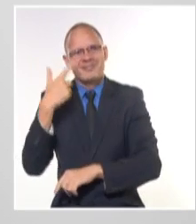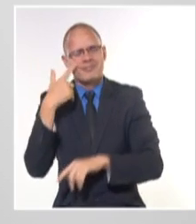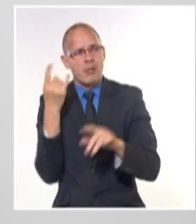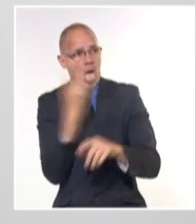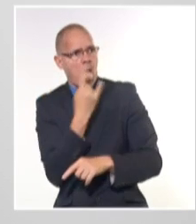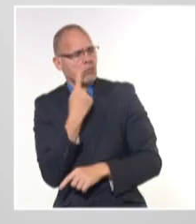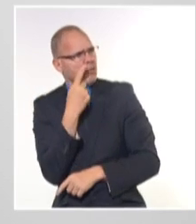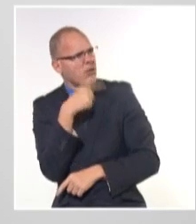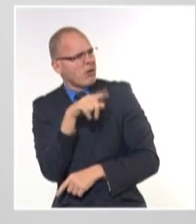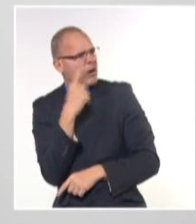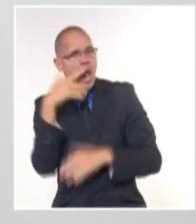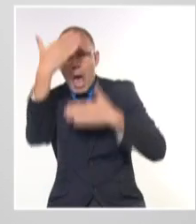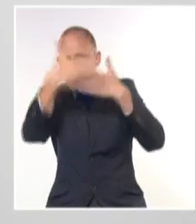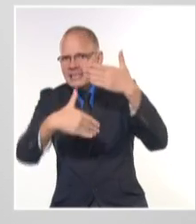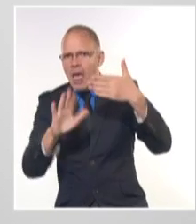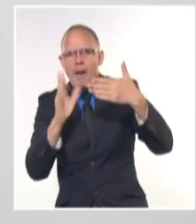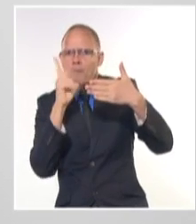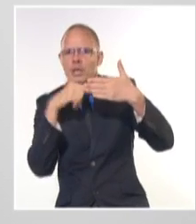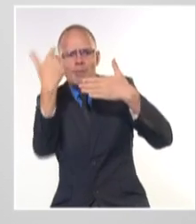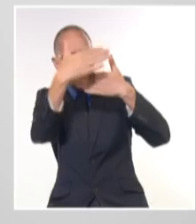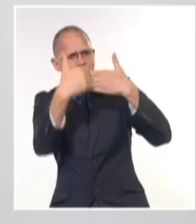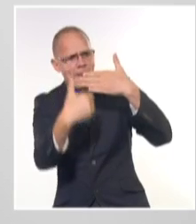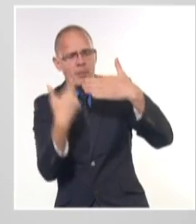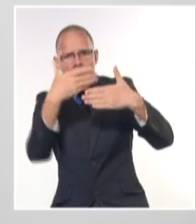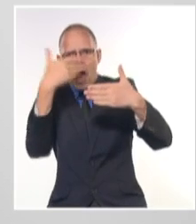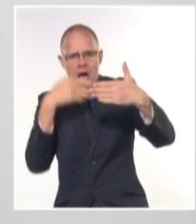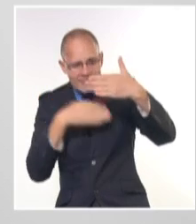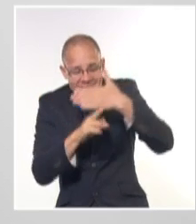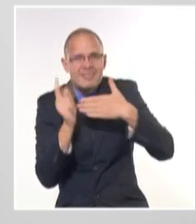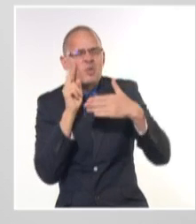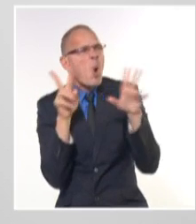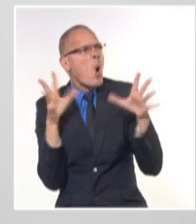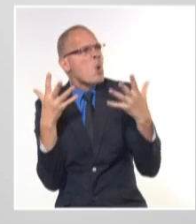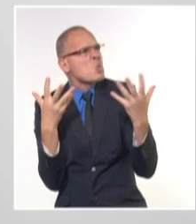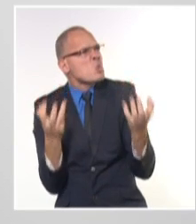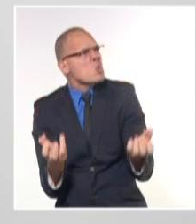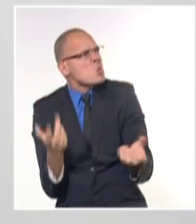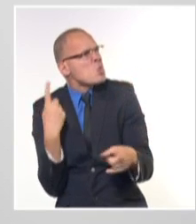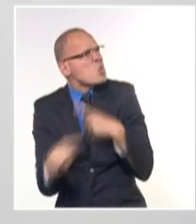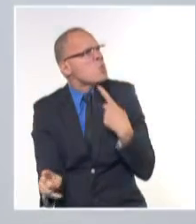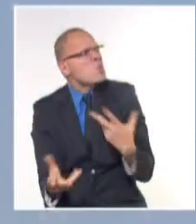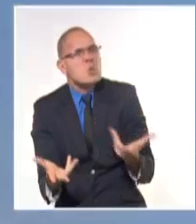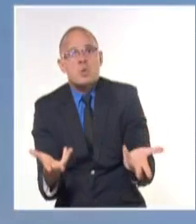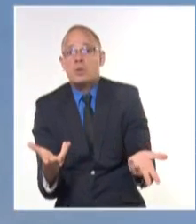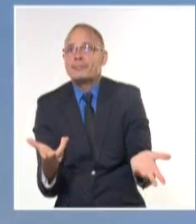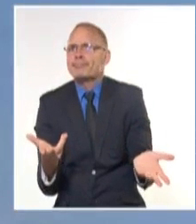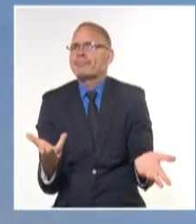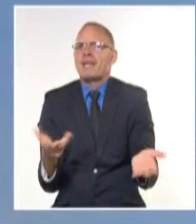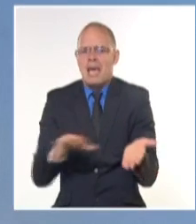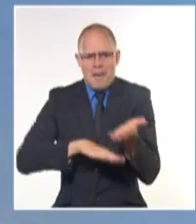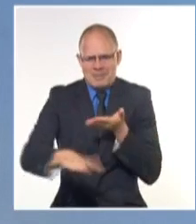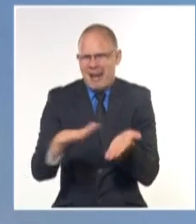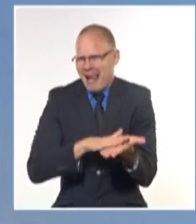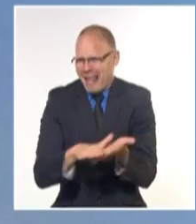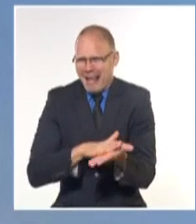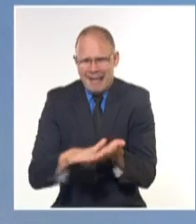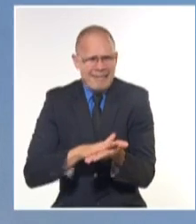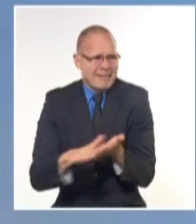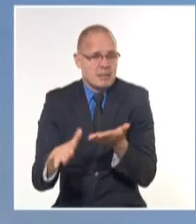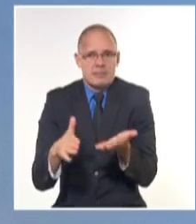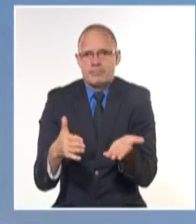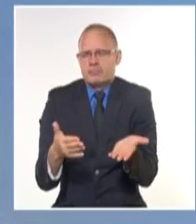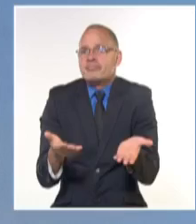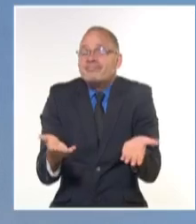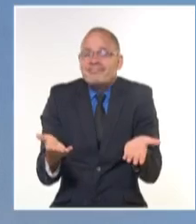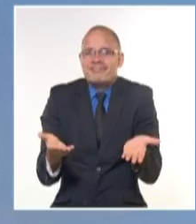la parte de afuera, pintada, etcétera, y un dinero que se puso y la casa nunca le pusieron ni piso ni nada adentro, y esto no se puede permitir. A